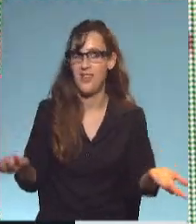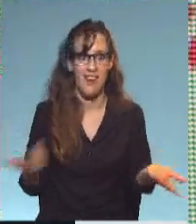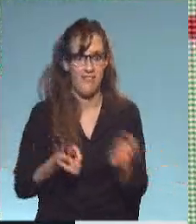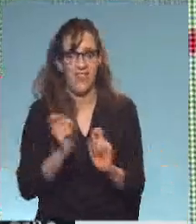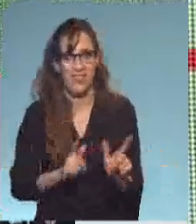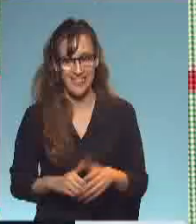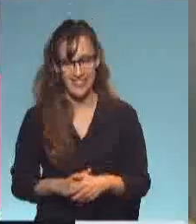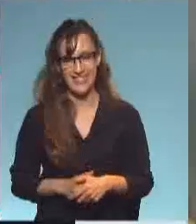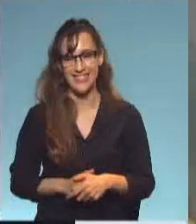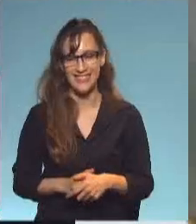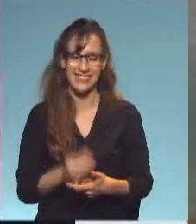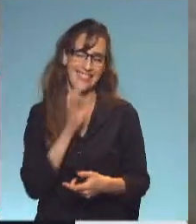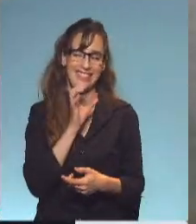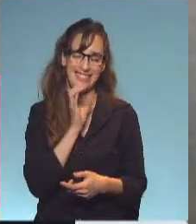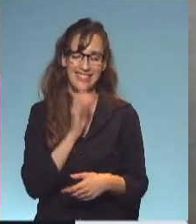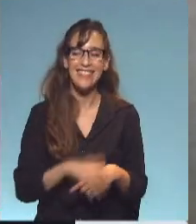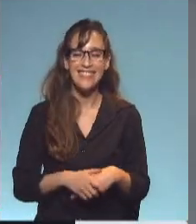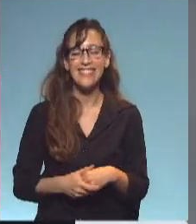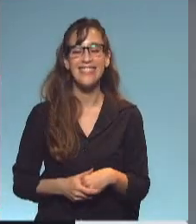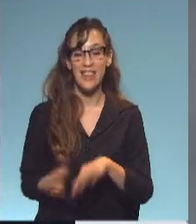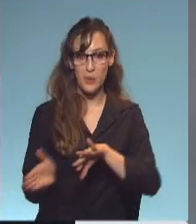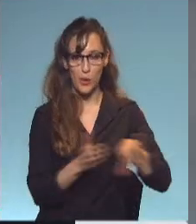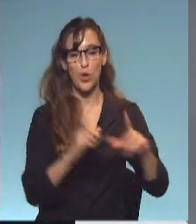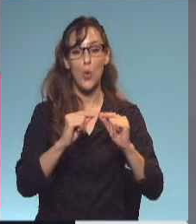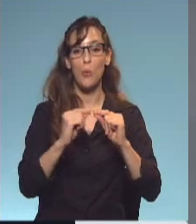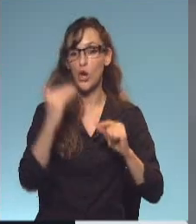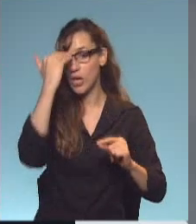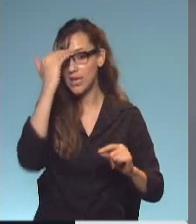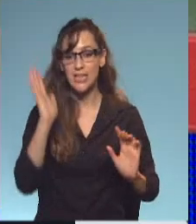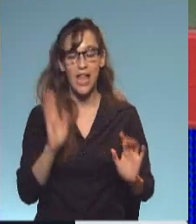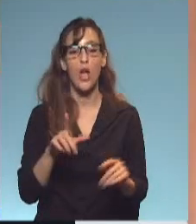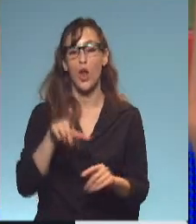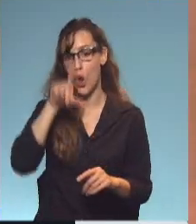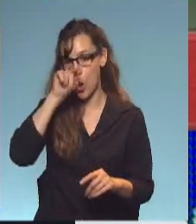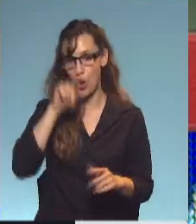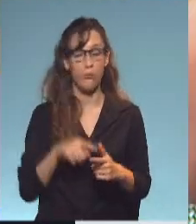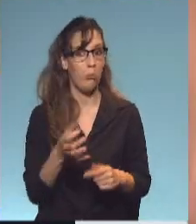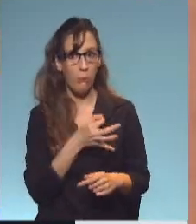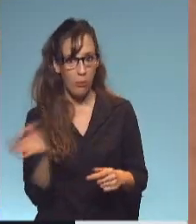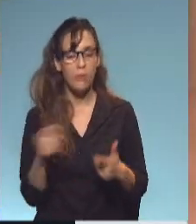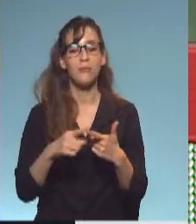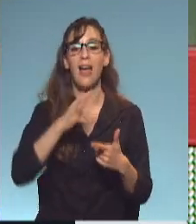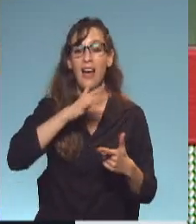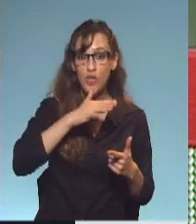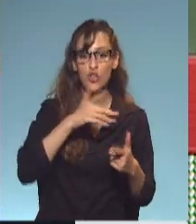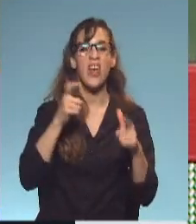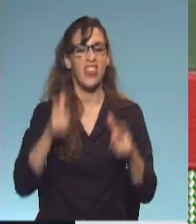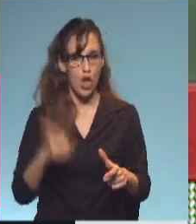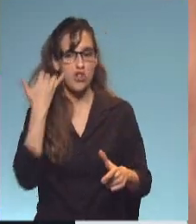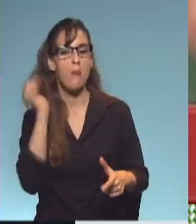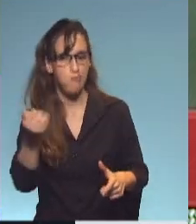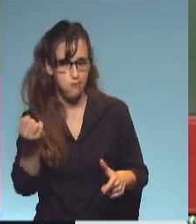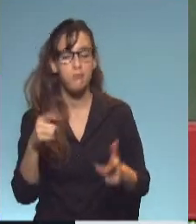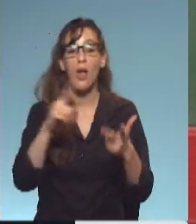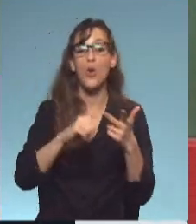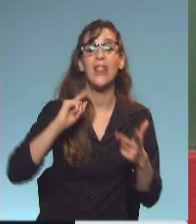bien, está bien. Perfecto. Cuando vos quieras, empezás. Bueno, arranco. Número 15, todavía no la dije y es loro. Sí, bien. Número 14, ya la dije y es disco.